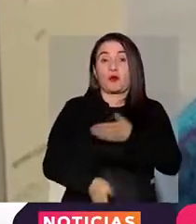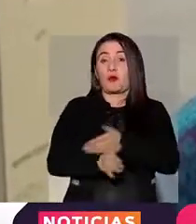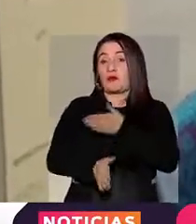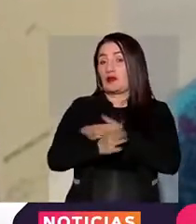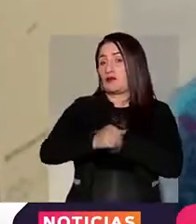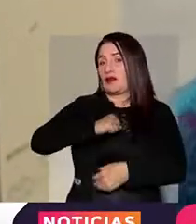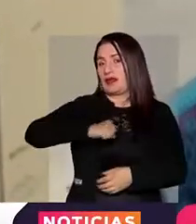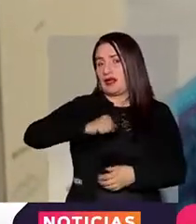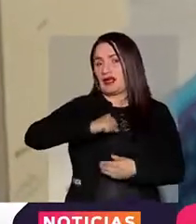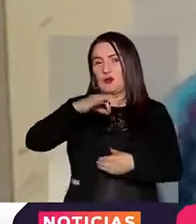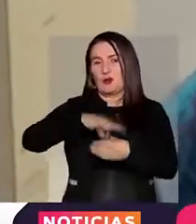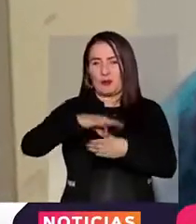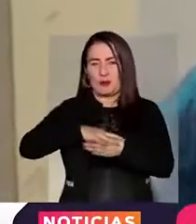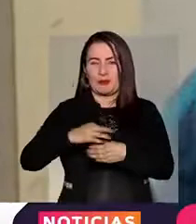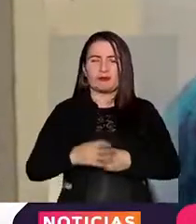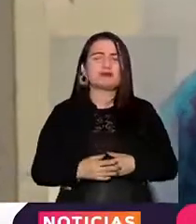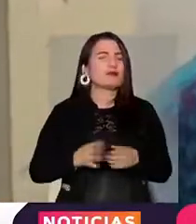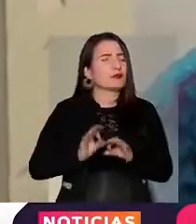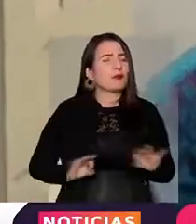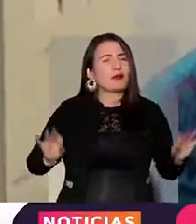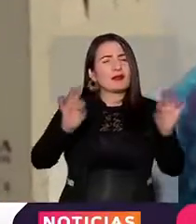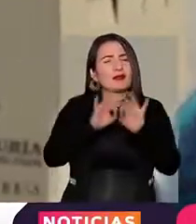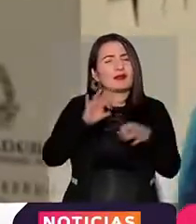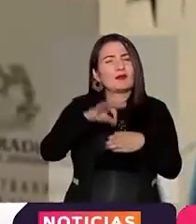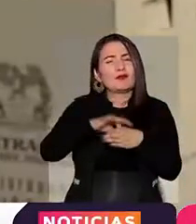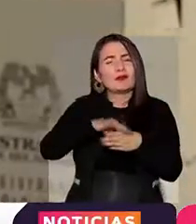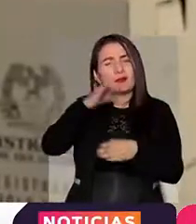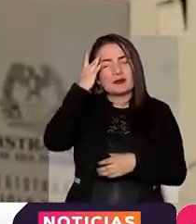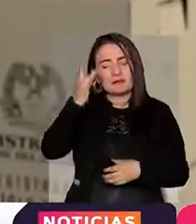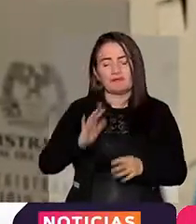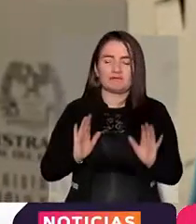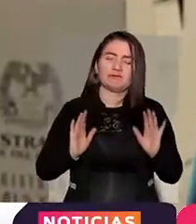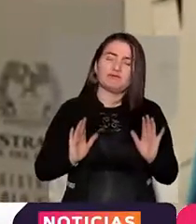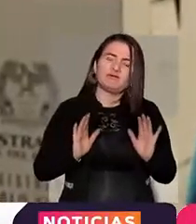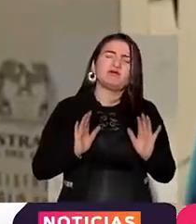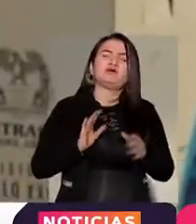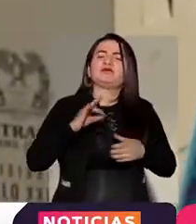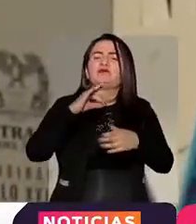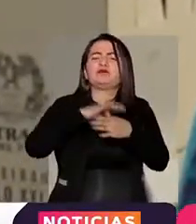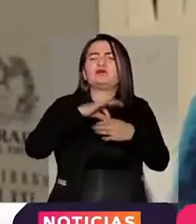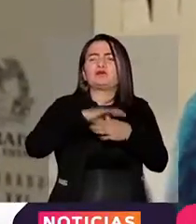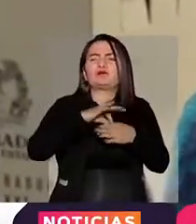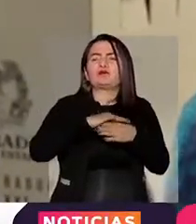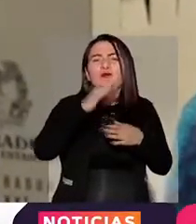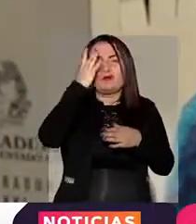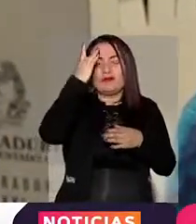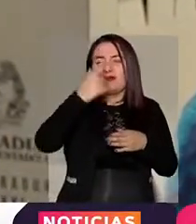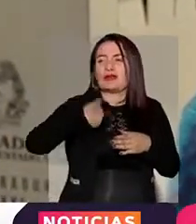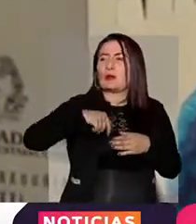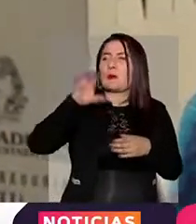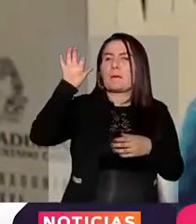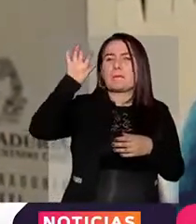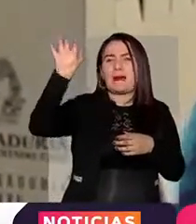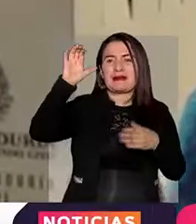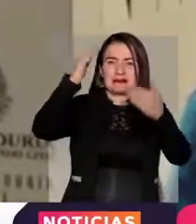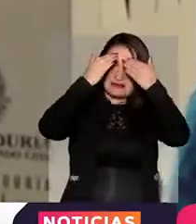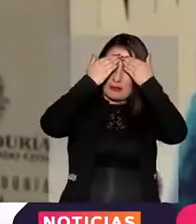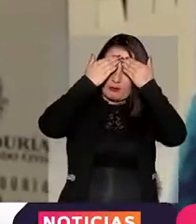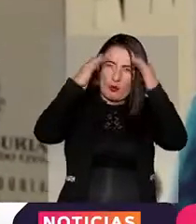ejerciendo el derecho al voto, ¿verdad? ¿Por qué es tan importante votar? Bueno, porque estamos en un país